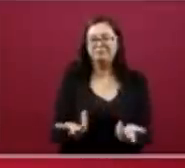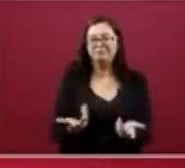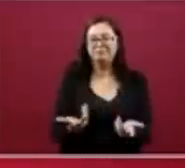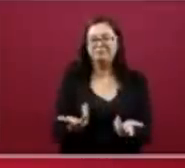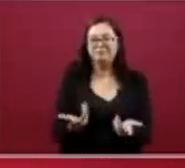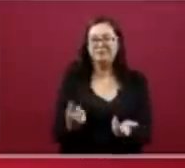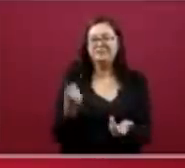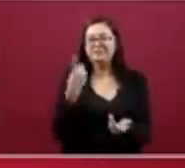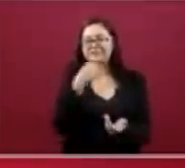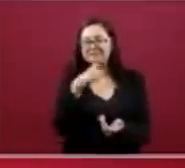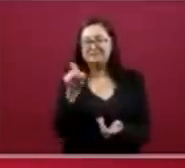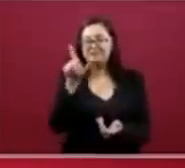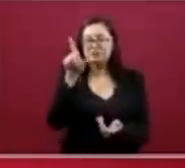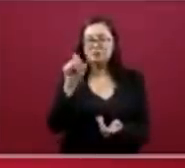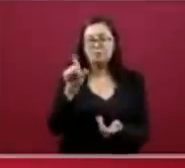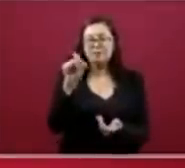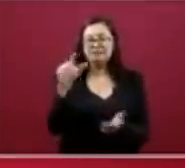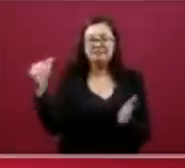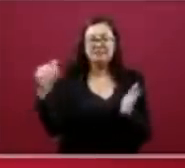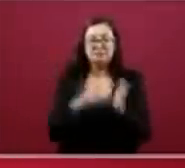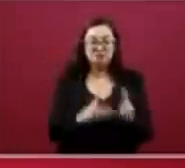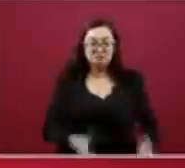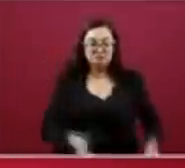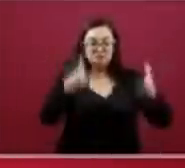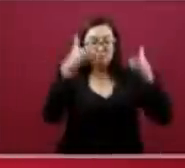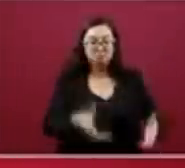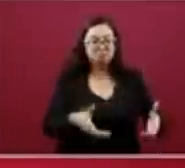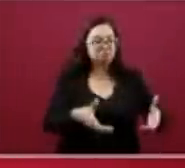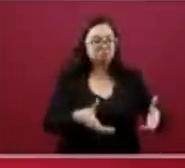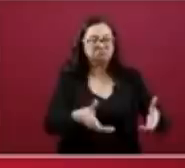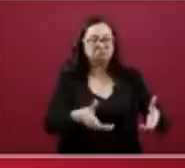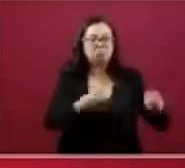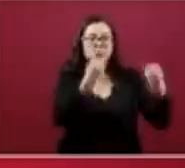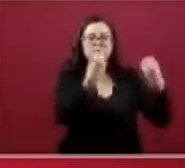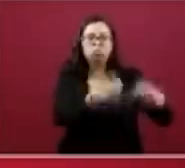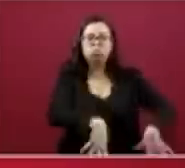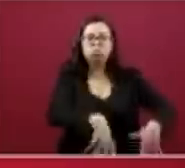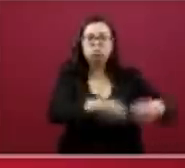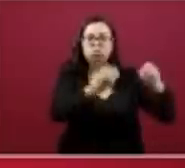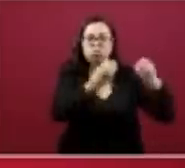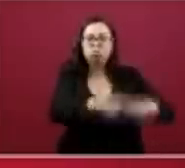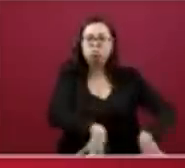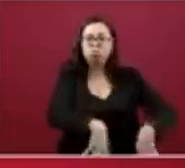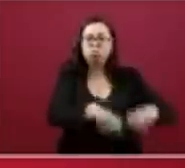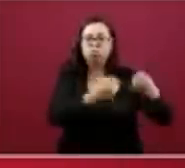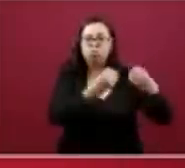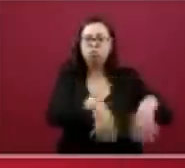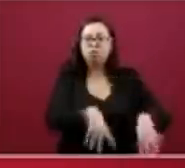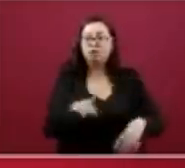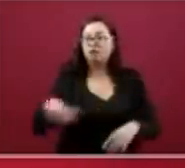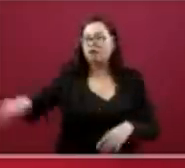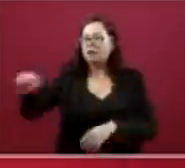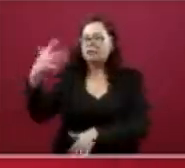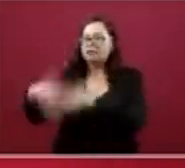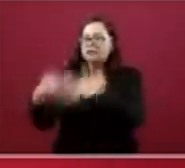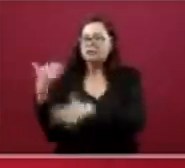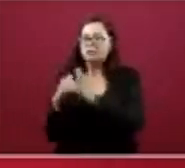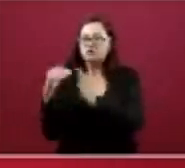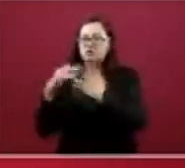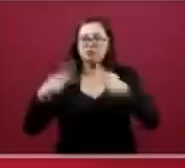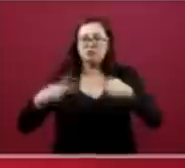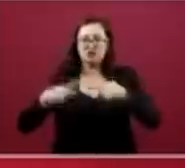120 mil ejemplares diarios en ese entonces, en un México de 15 millones de habitantes.